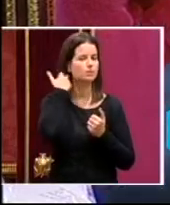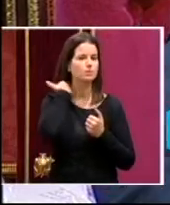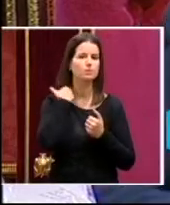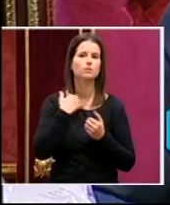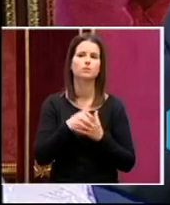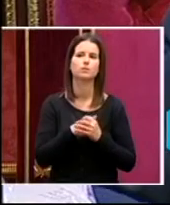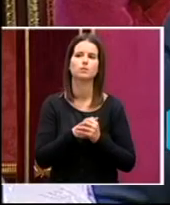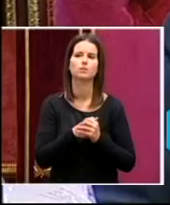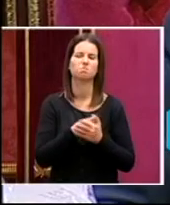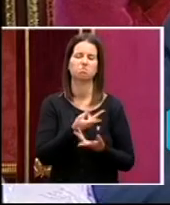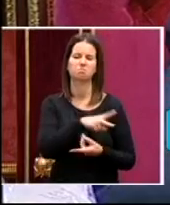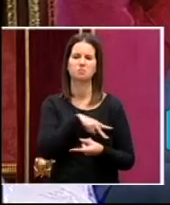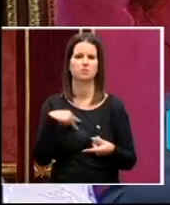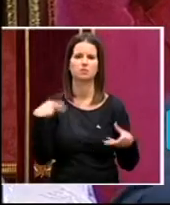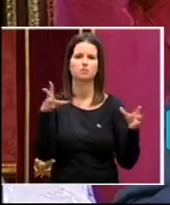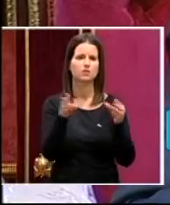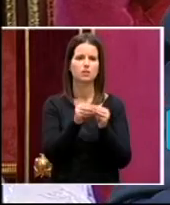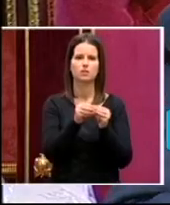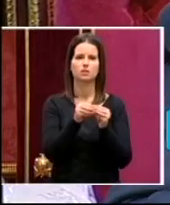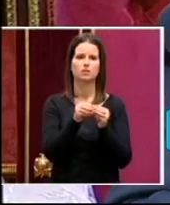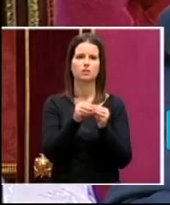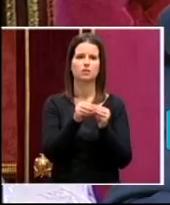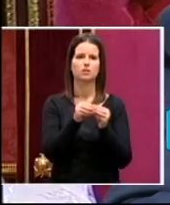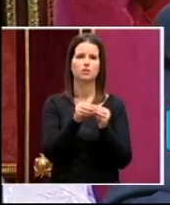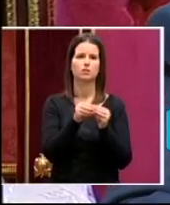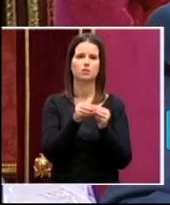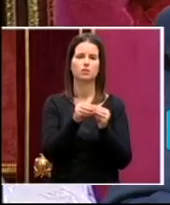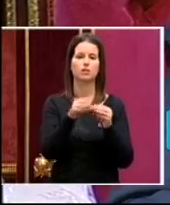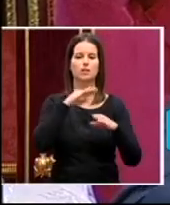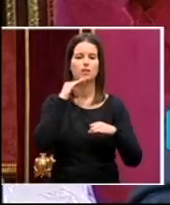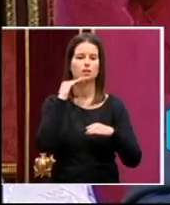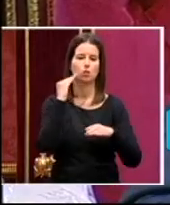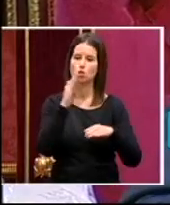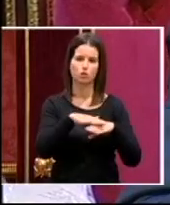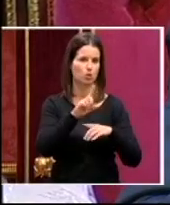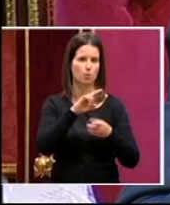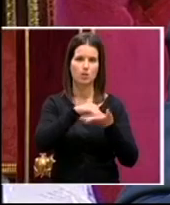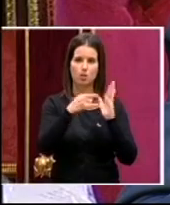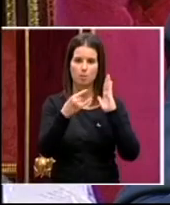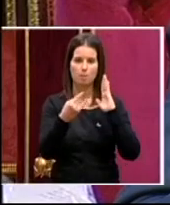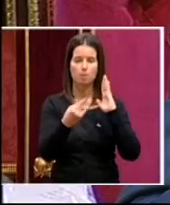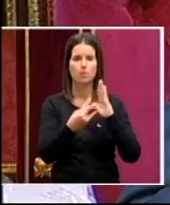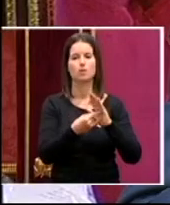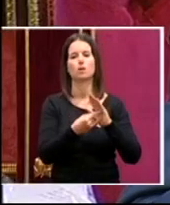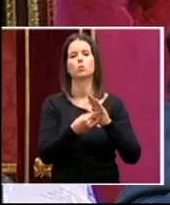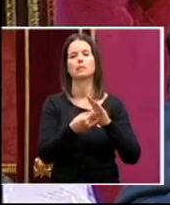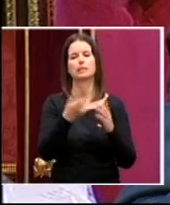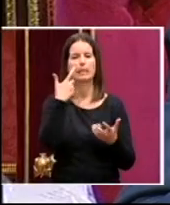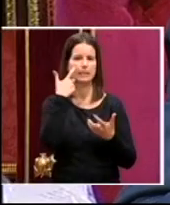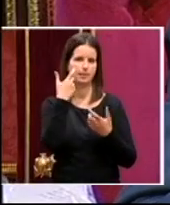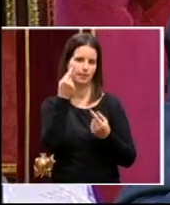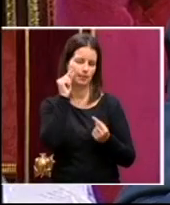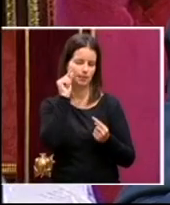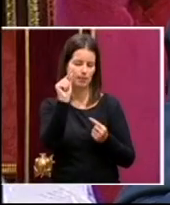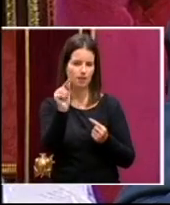Vamos, con una genérica o general incumplimiento del plan de ajuste, únicamente señalar como novedad, porque creo que